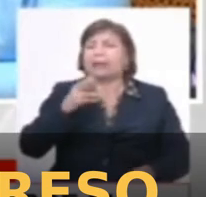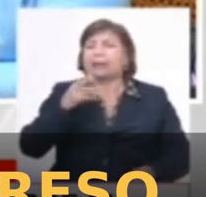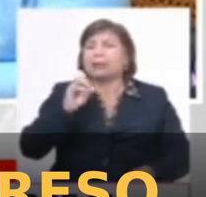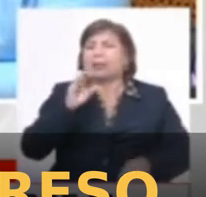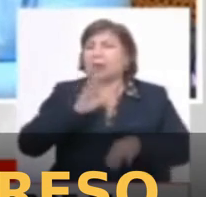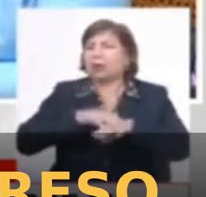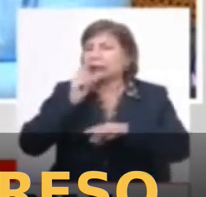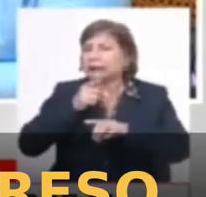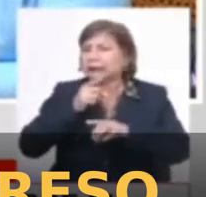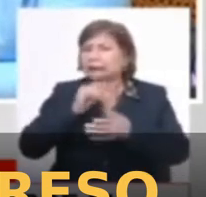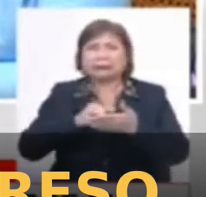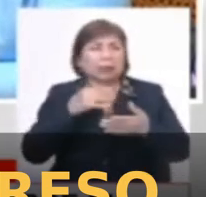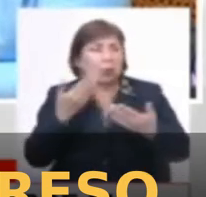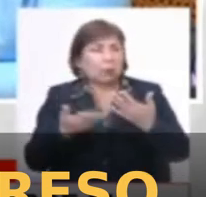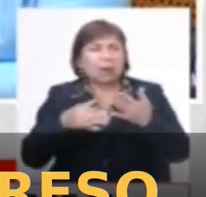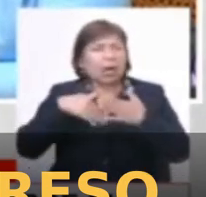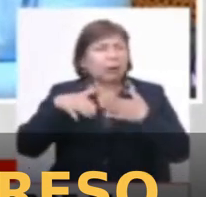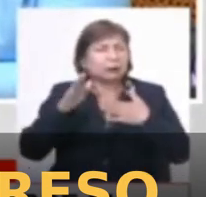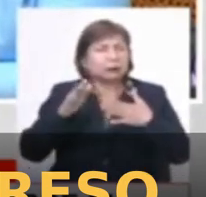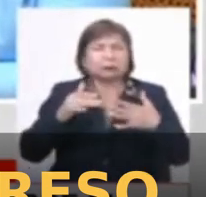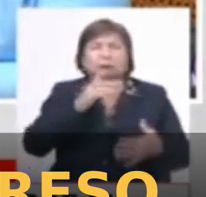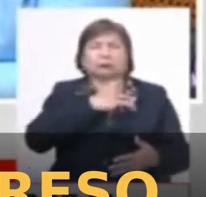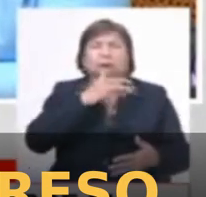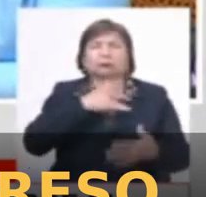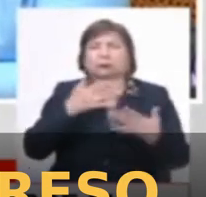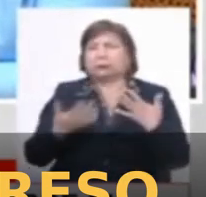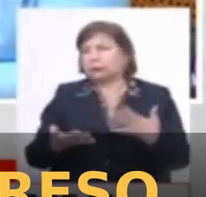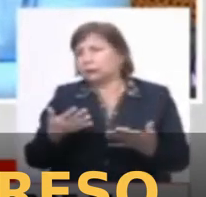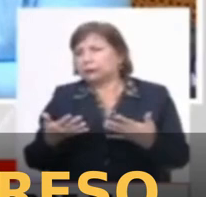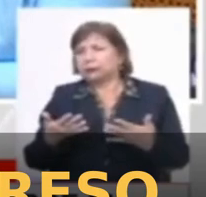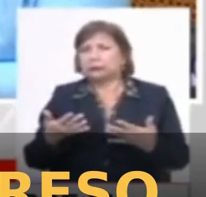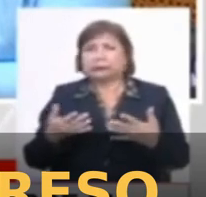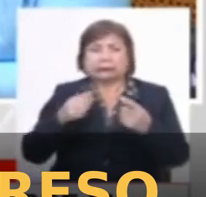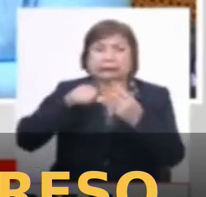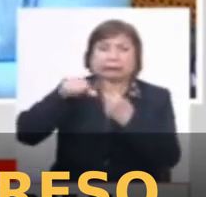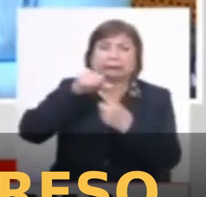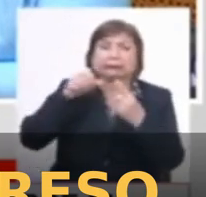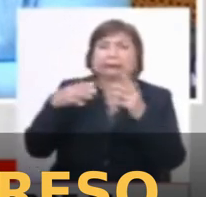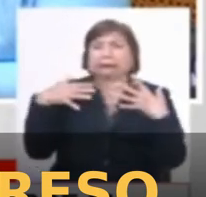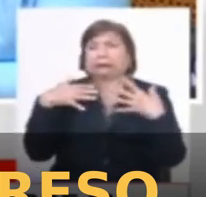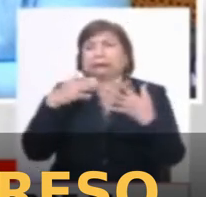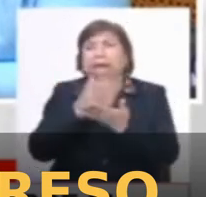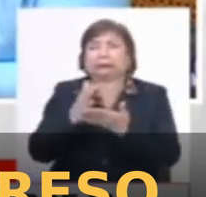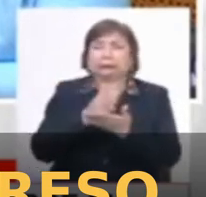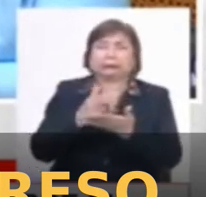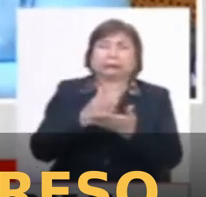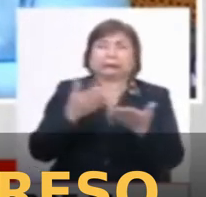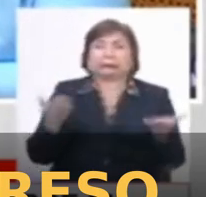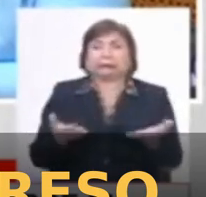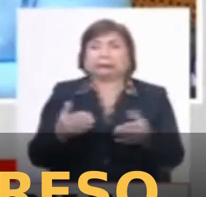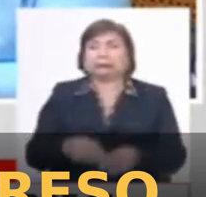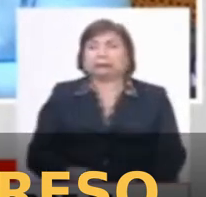amenaza más allá de que él se sienta pues acorralado por haber participado o haber